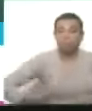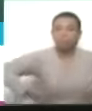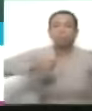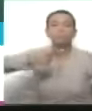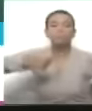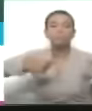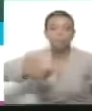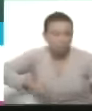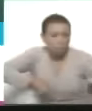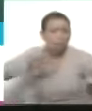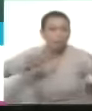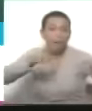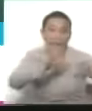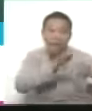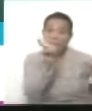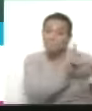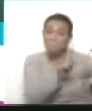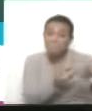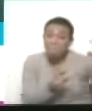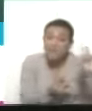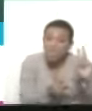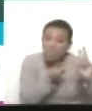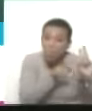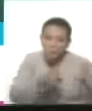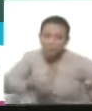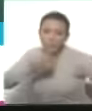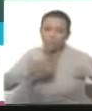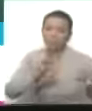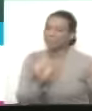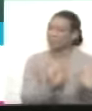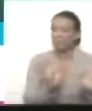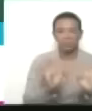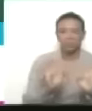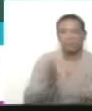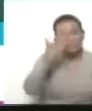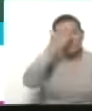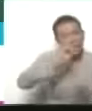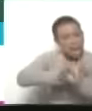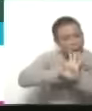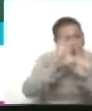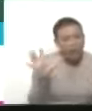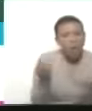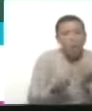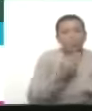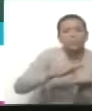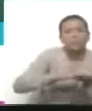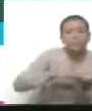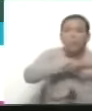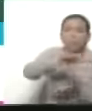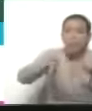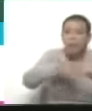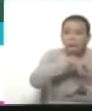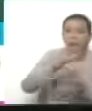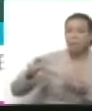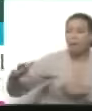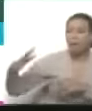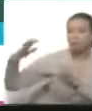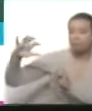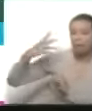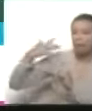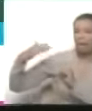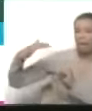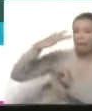Venezuela y el pueblo de Venezuela tiene una forma de responder tenemos una forma Clara de responder a las provocaciones del Comando sur